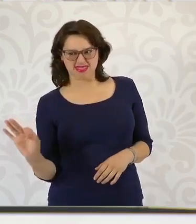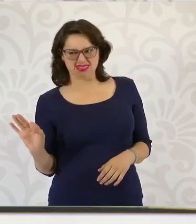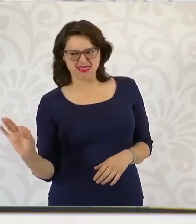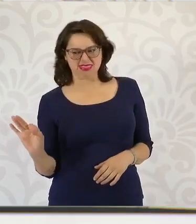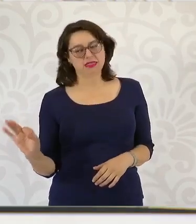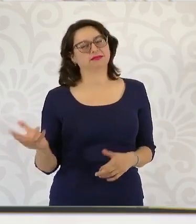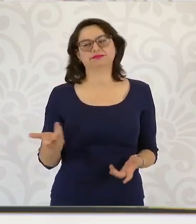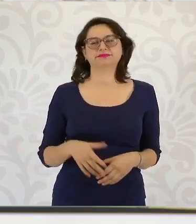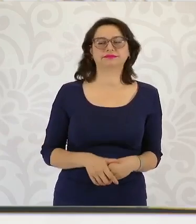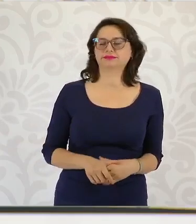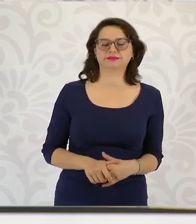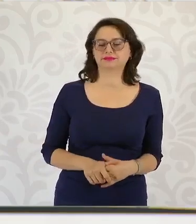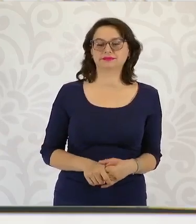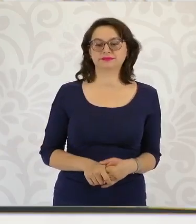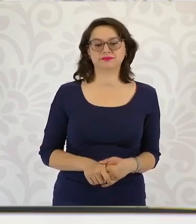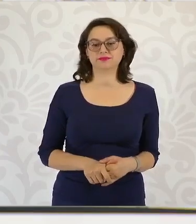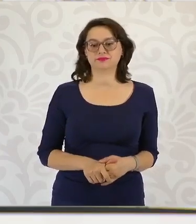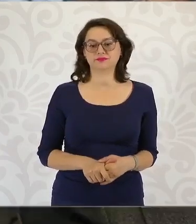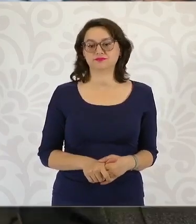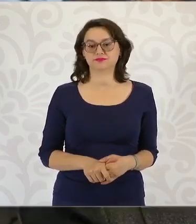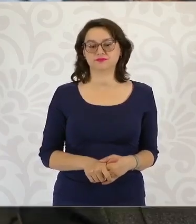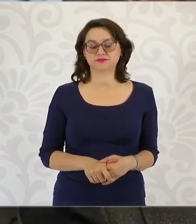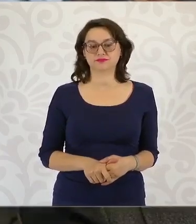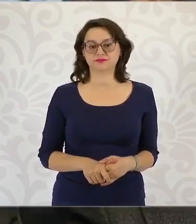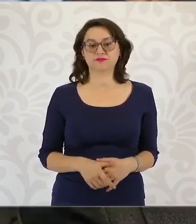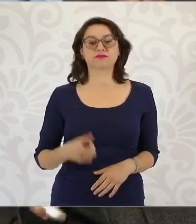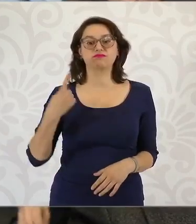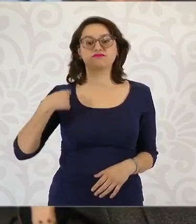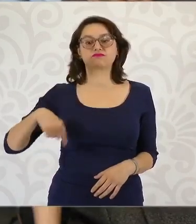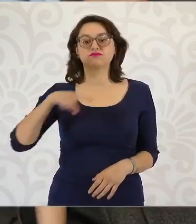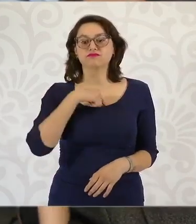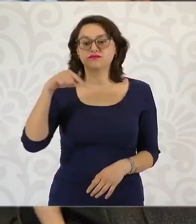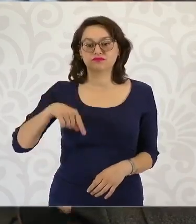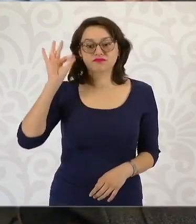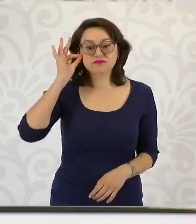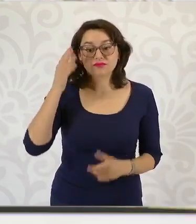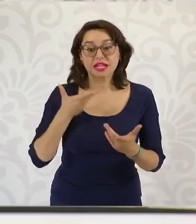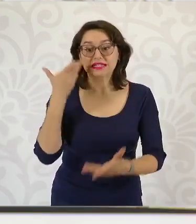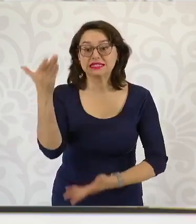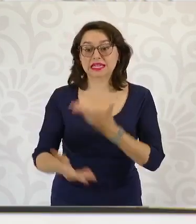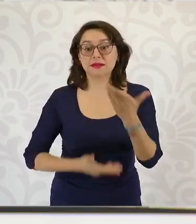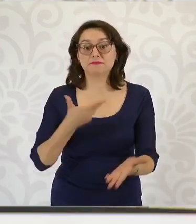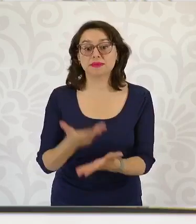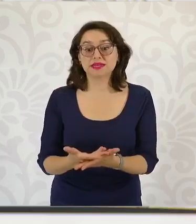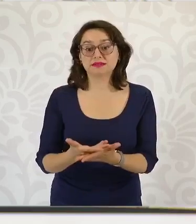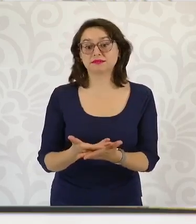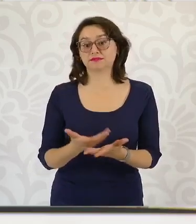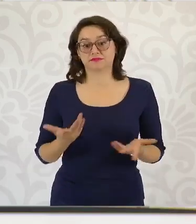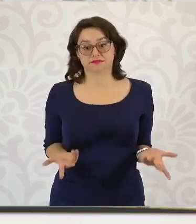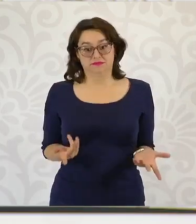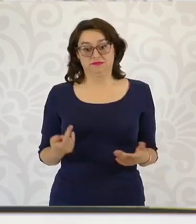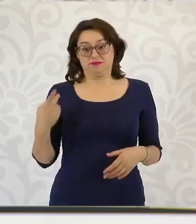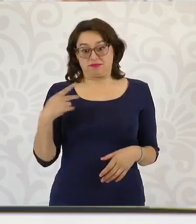esquema de contraposición. Nosotros estamos para servir al pueblo y siempre vamos a estar para servir al pueblo. Pero